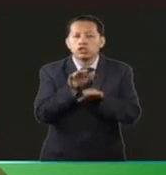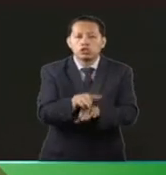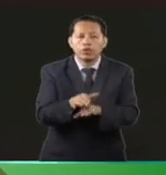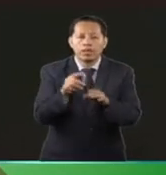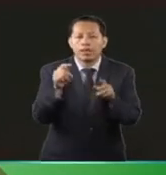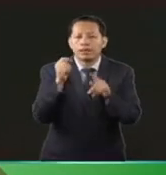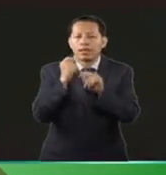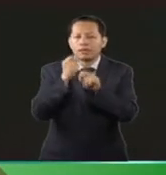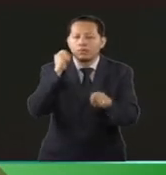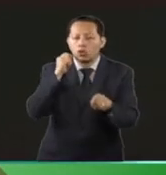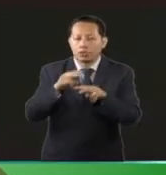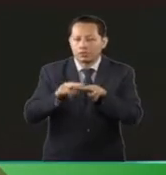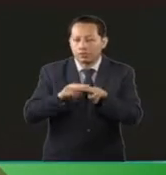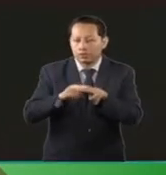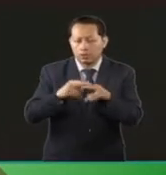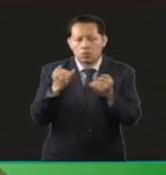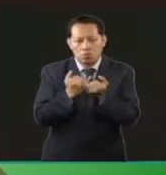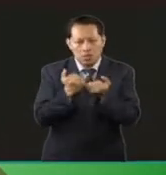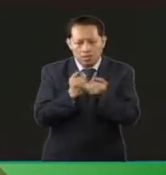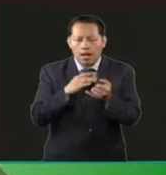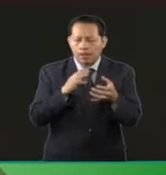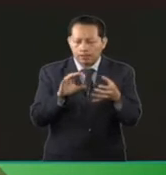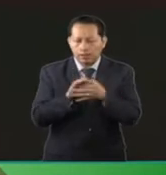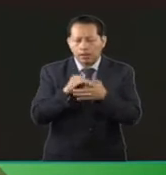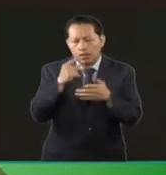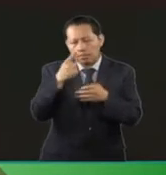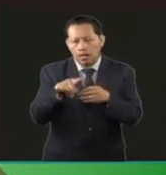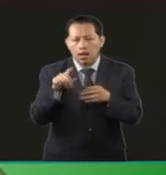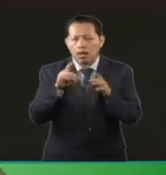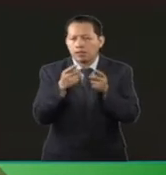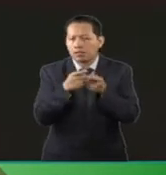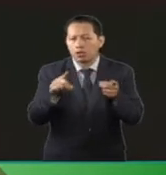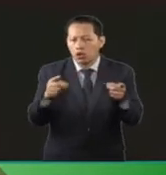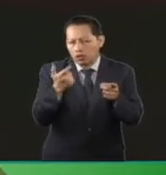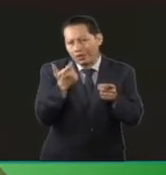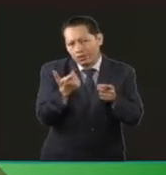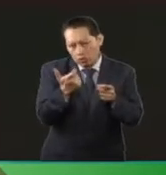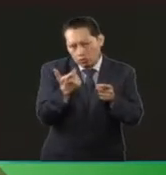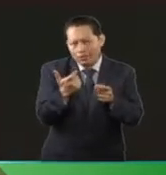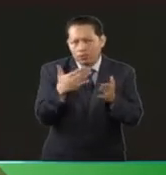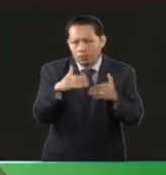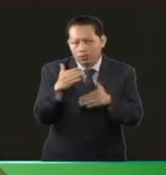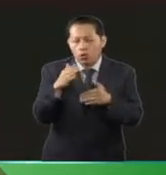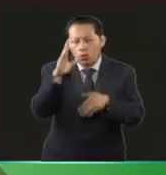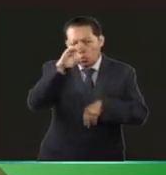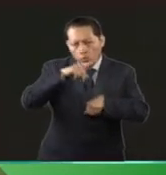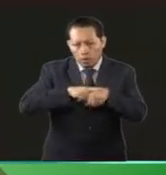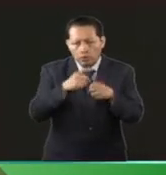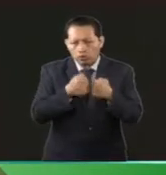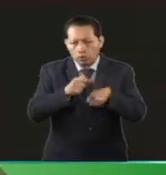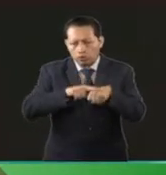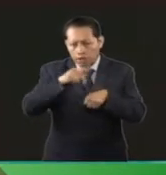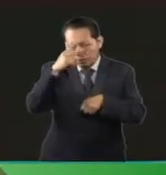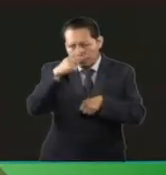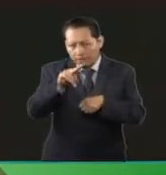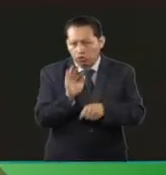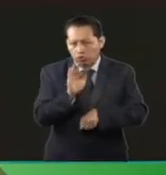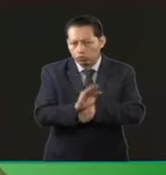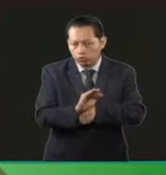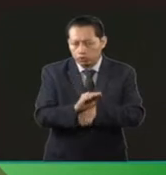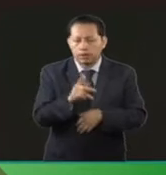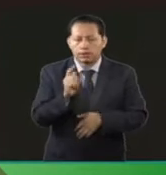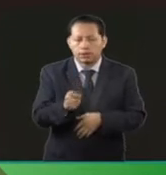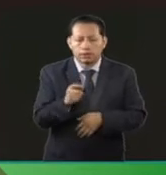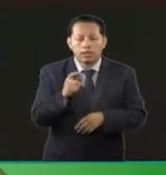ferroviario y sus implicaciones para el desarrollo económico cultural y social de nuestro México el